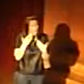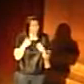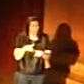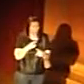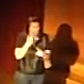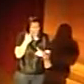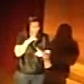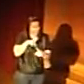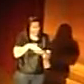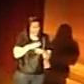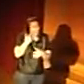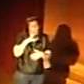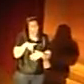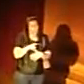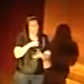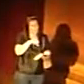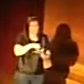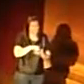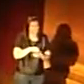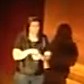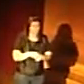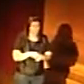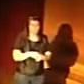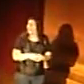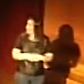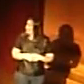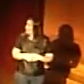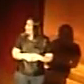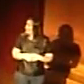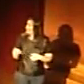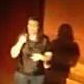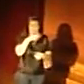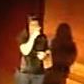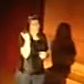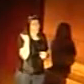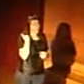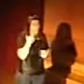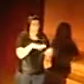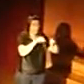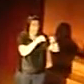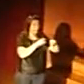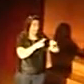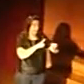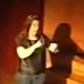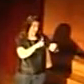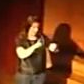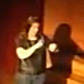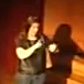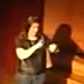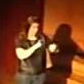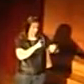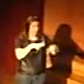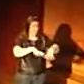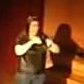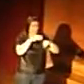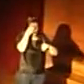de 1836 no de cómo era fíjense en este caso es la antigua armería eh aneja al palacio real de Madrid